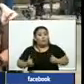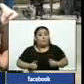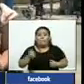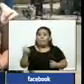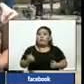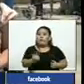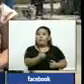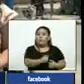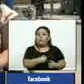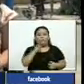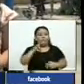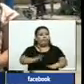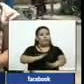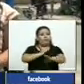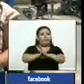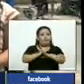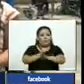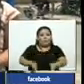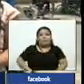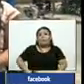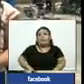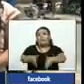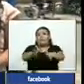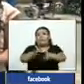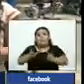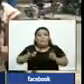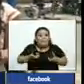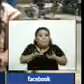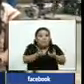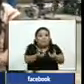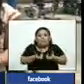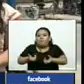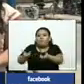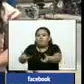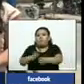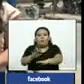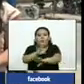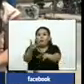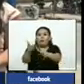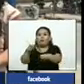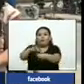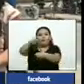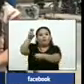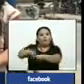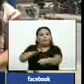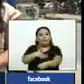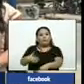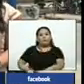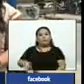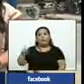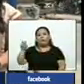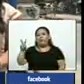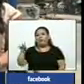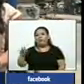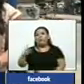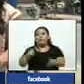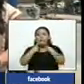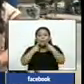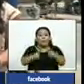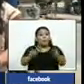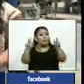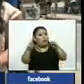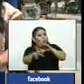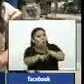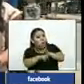ciudadanos mantienen resistencia en las calles con bloqueos y movilizaciones para pedir la renuncia del presidente Evo Morales tras denunciar un presunto